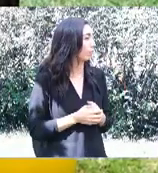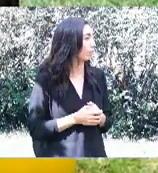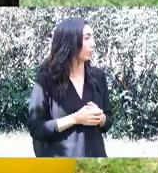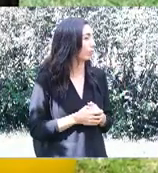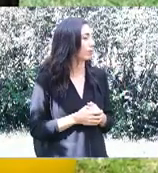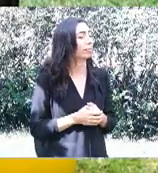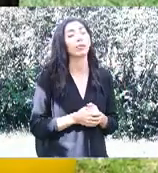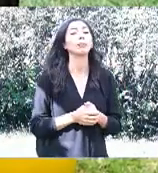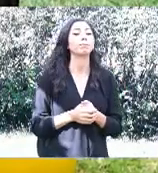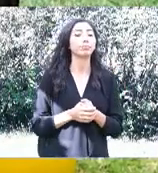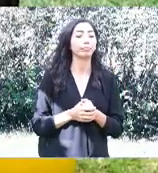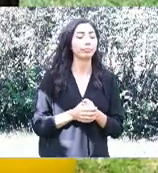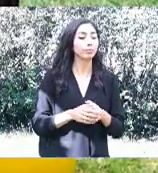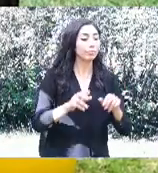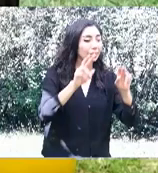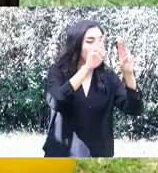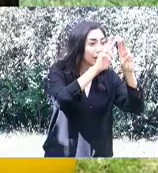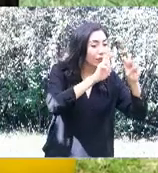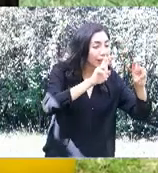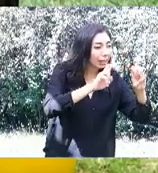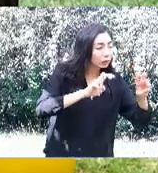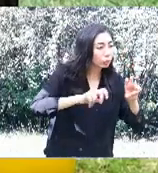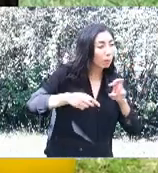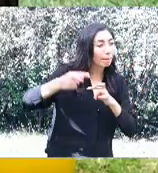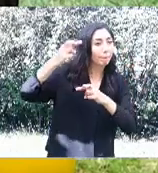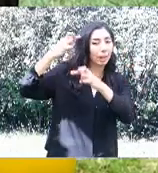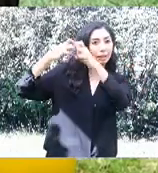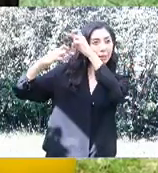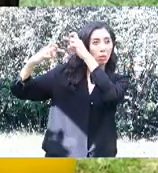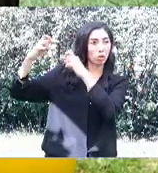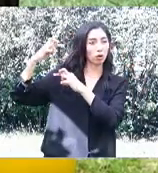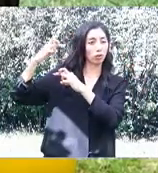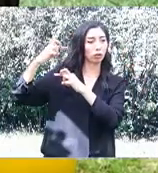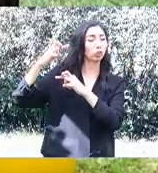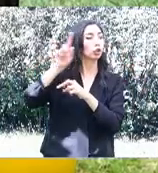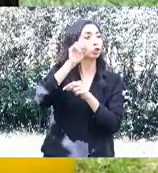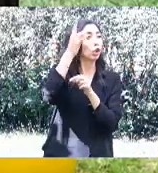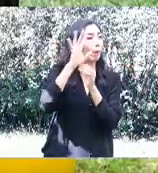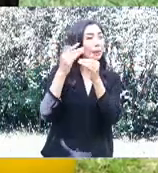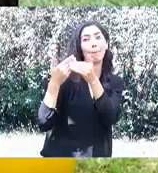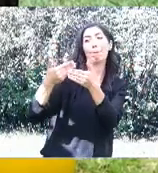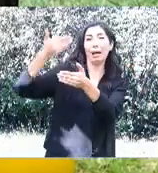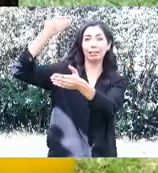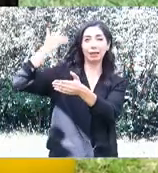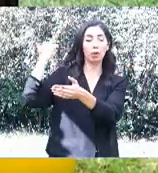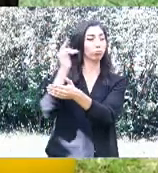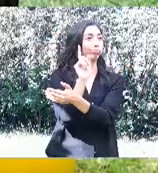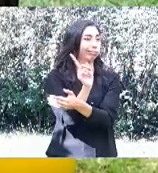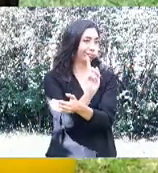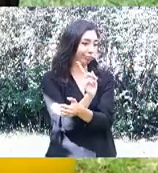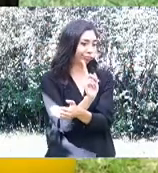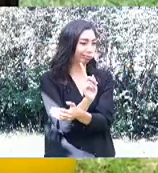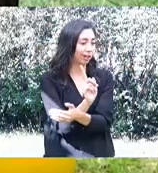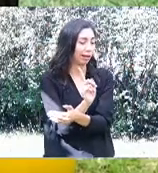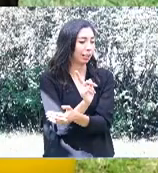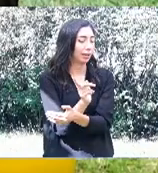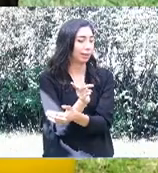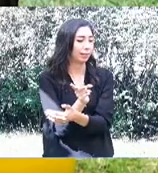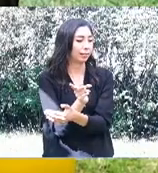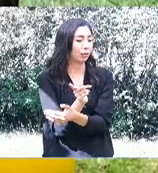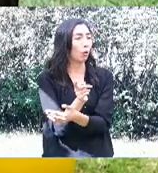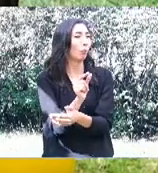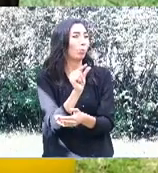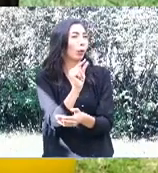estudios patrimoniales es que en el fondo no no están no están arraigados en el pasado están arraigados en en un lugar un poco